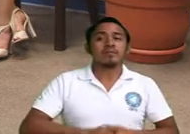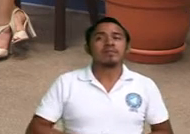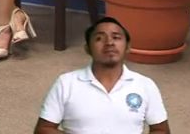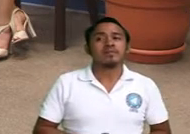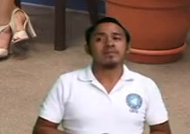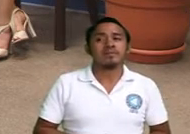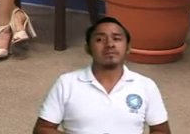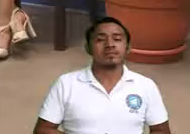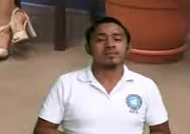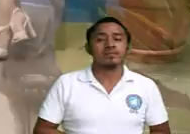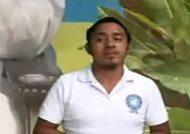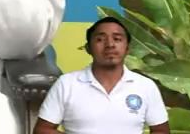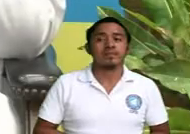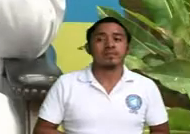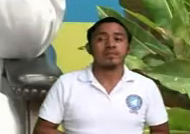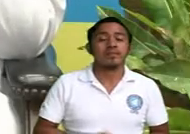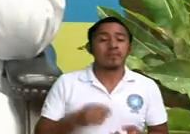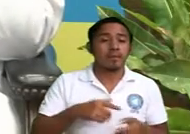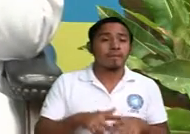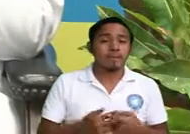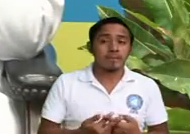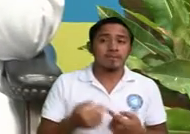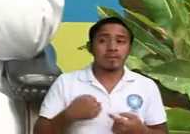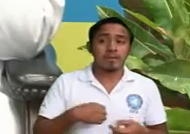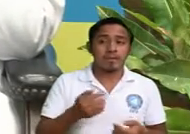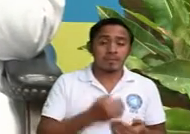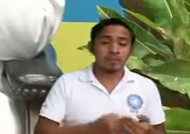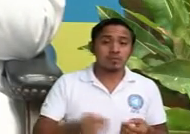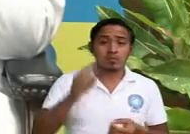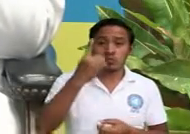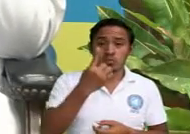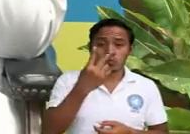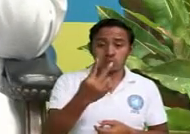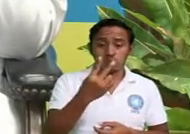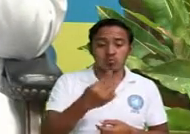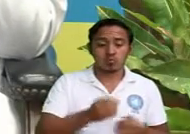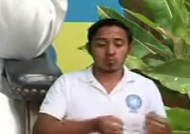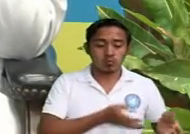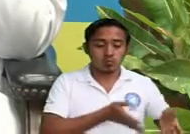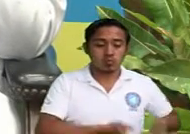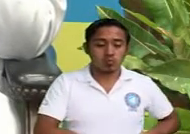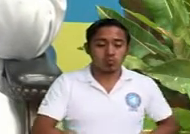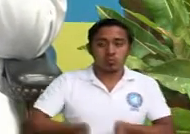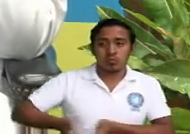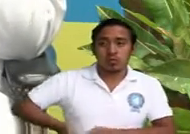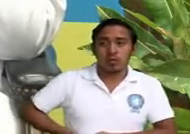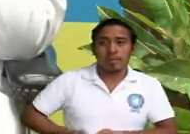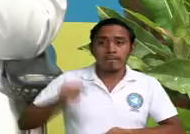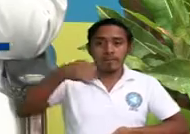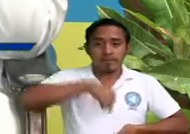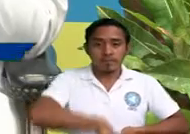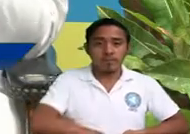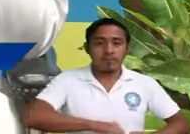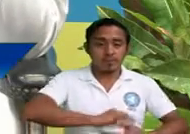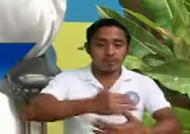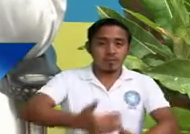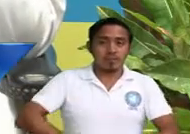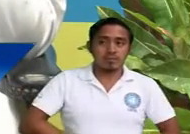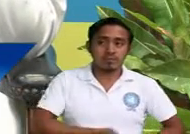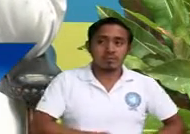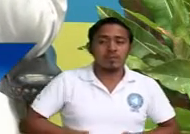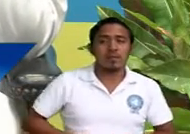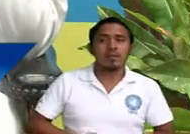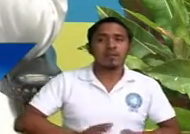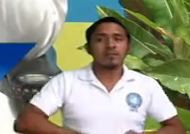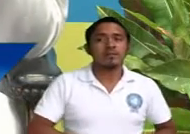la anidación, por así decirle, y el desarrollo de dos embriones a la vez dentro del útero. Nosotros como seres